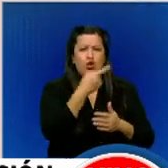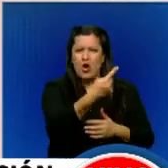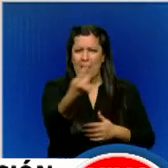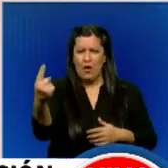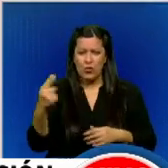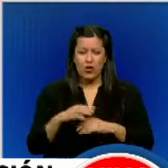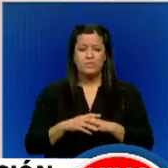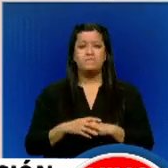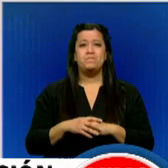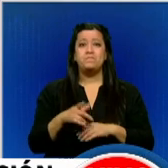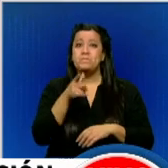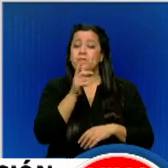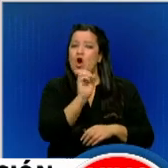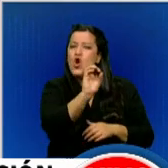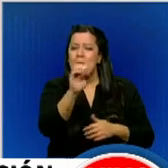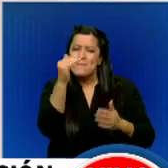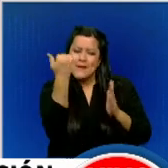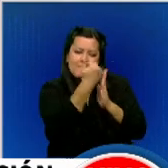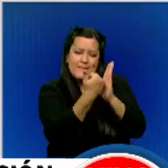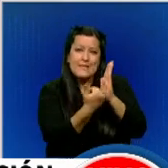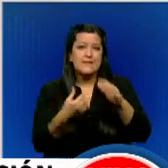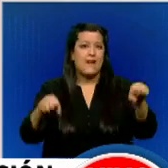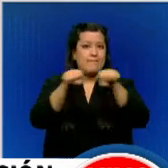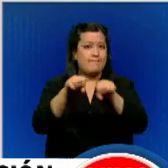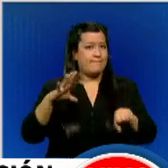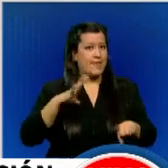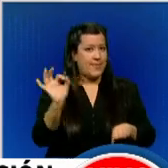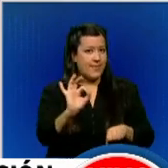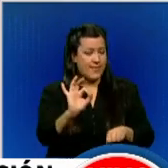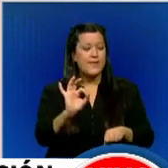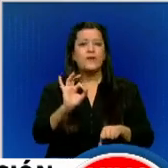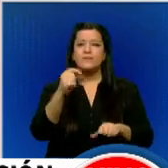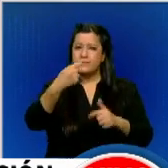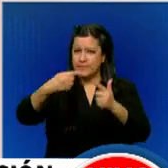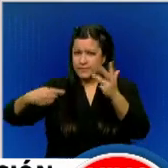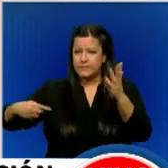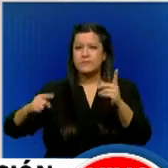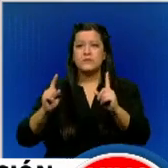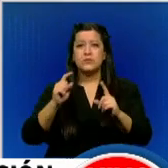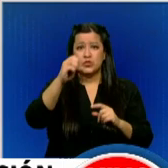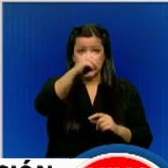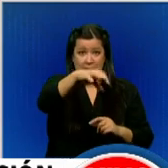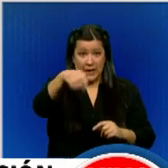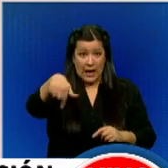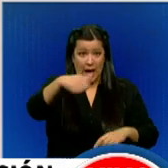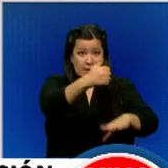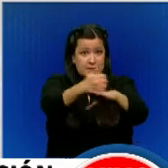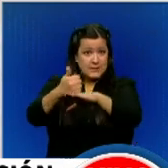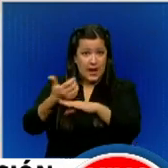y entiendo por los nombres que veo en la lista de los logrados que hay varios de los diputados que están acá